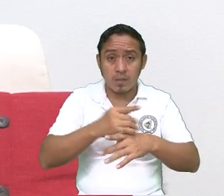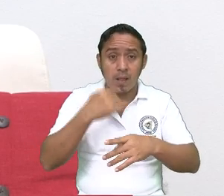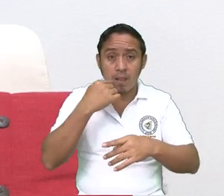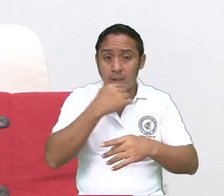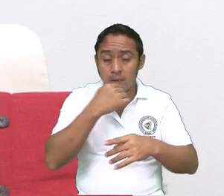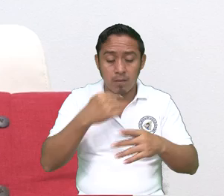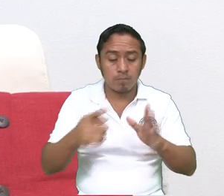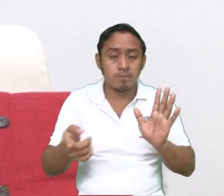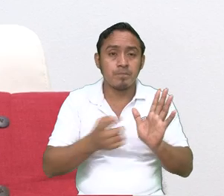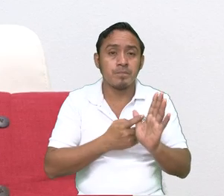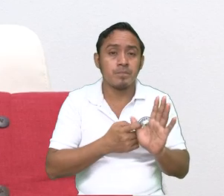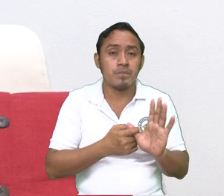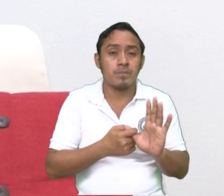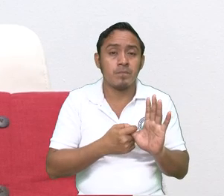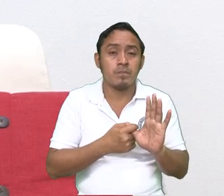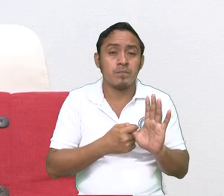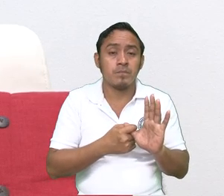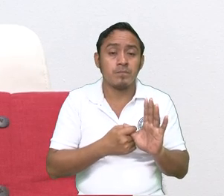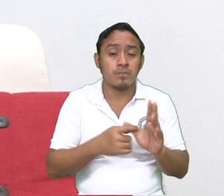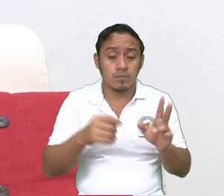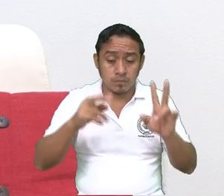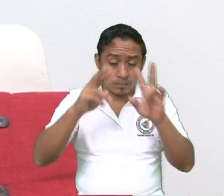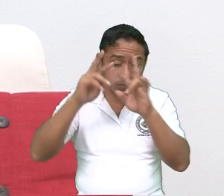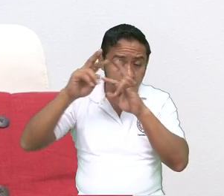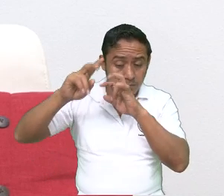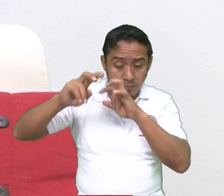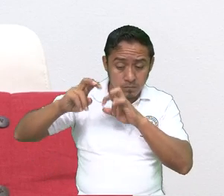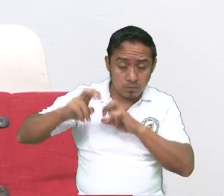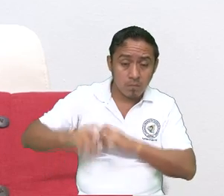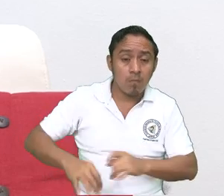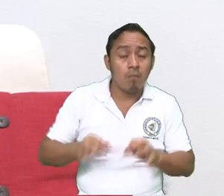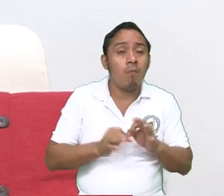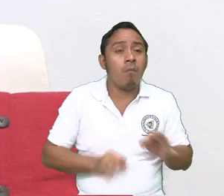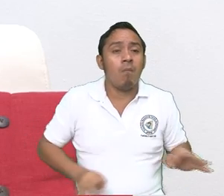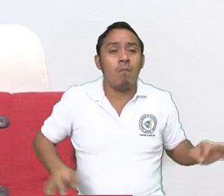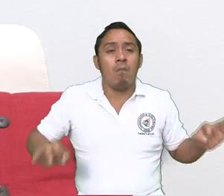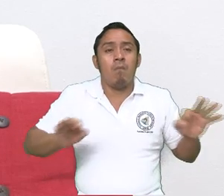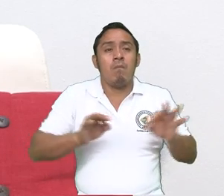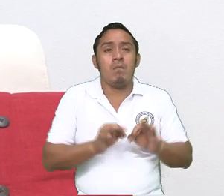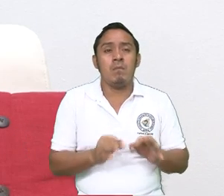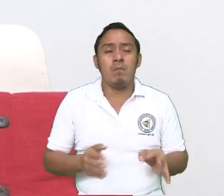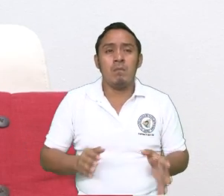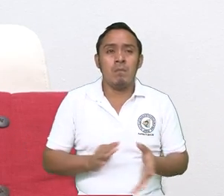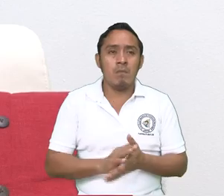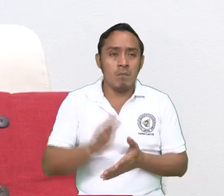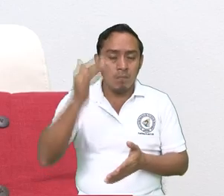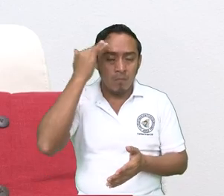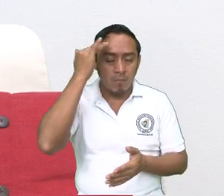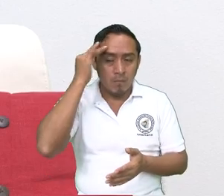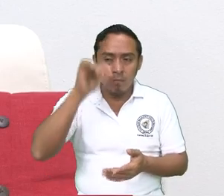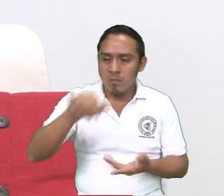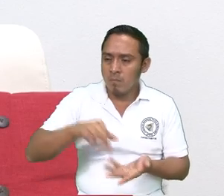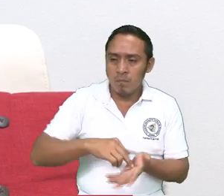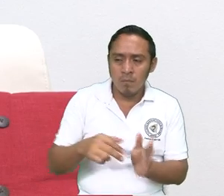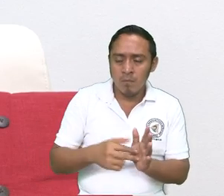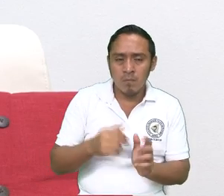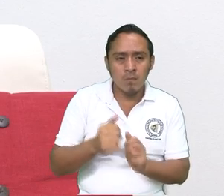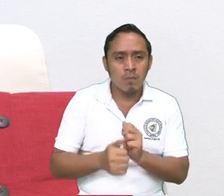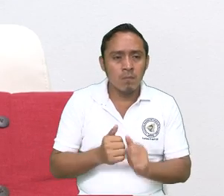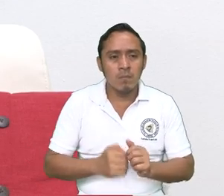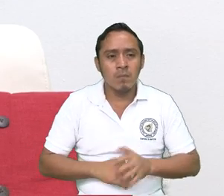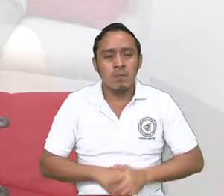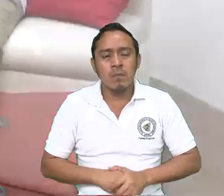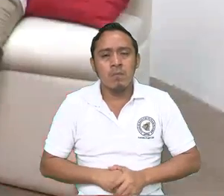sí pues hay que hacer un chequeo de relevancia y saber qué está pasando doctor